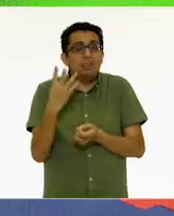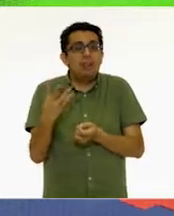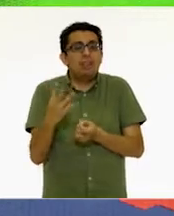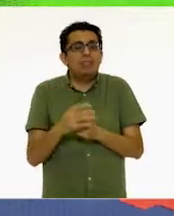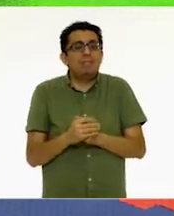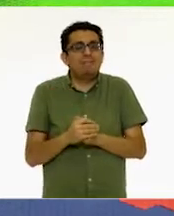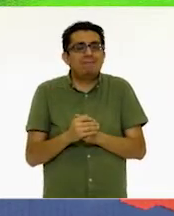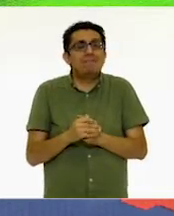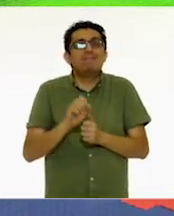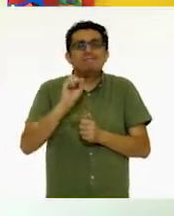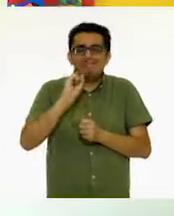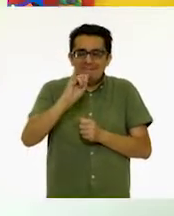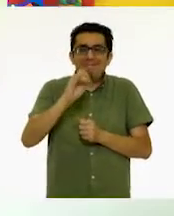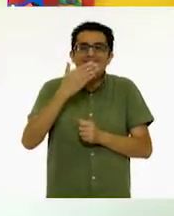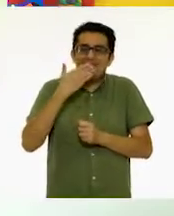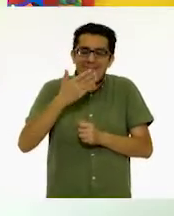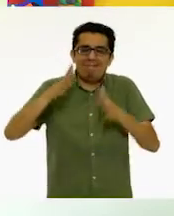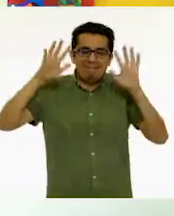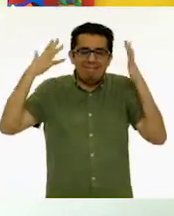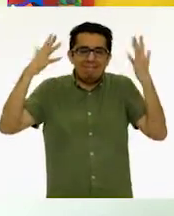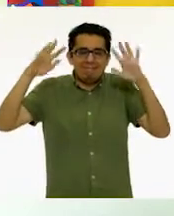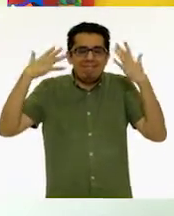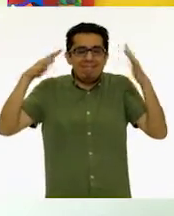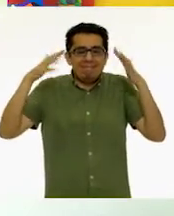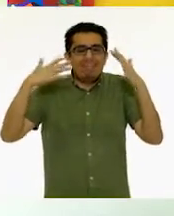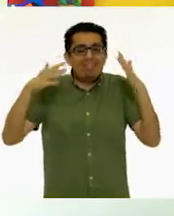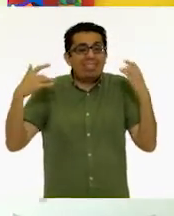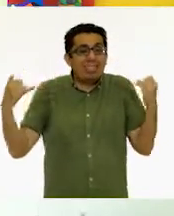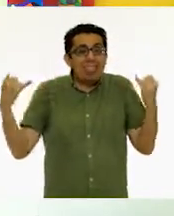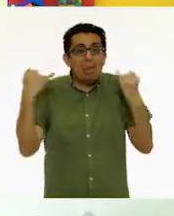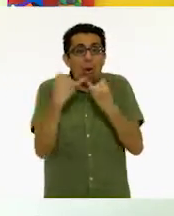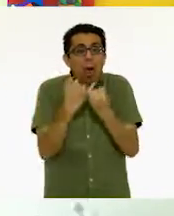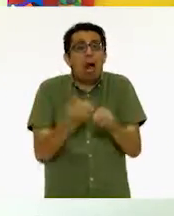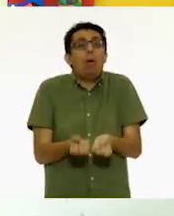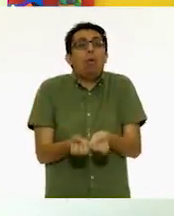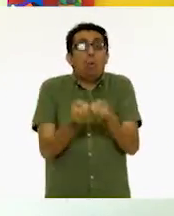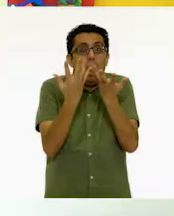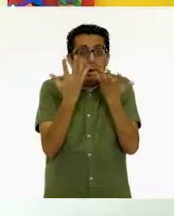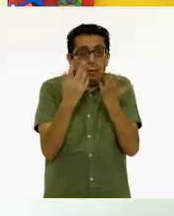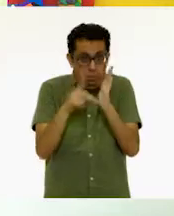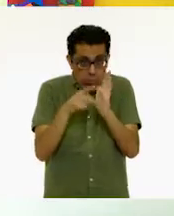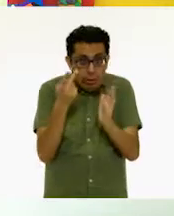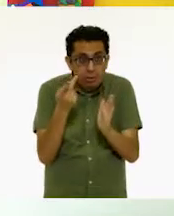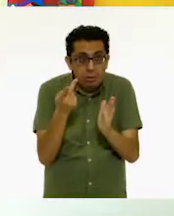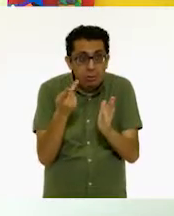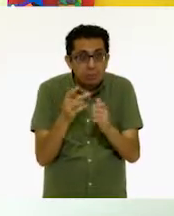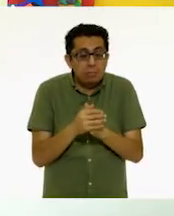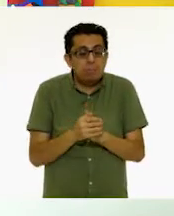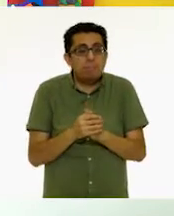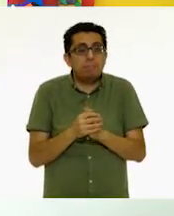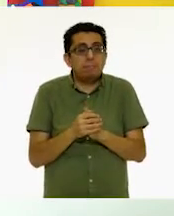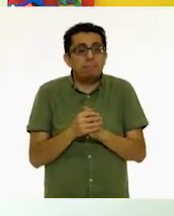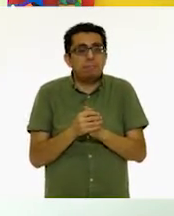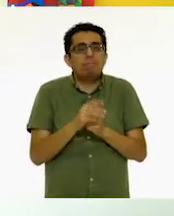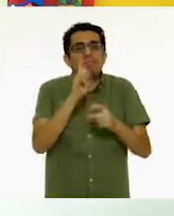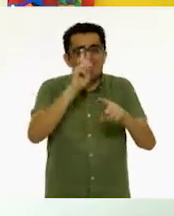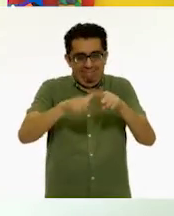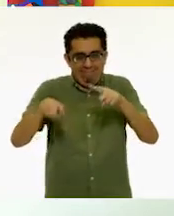1, 2, 3, 4. ¡Sí! ¡Tenemos los mismos! ¿Tiramos otra vez? Otra vez. Vamos. ¿Quitamos esto? Sí.